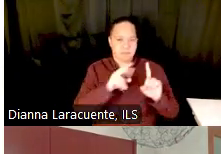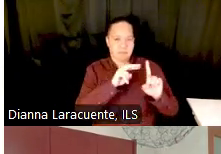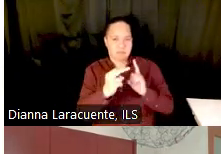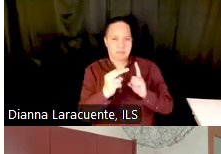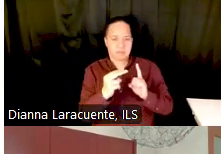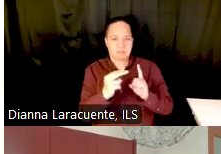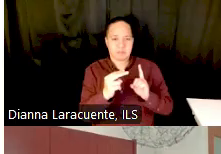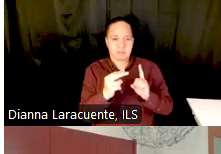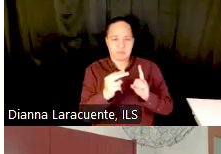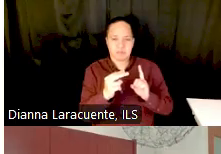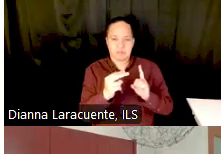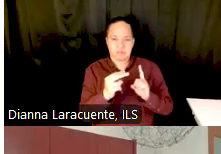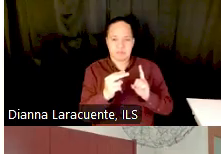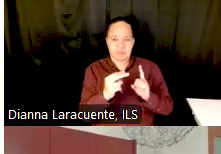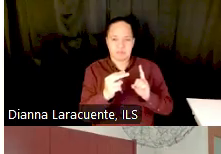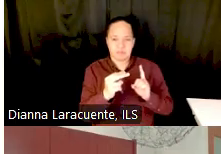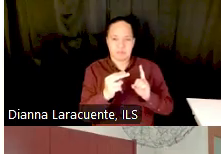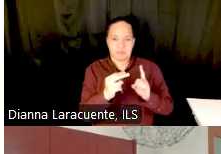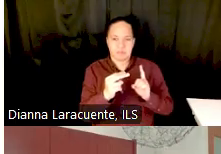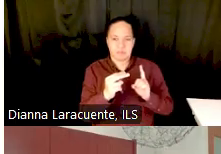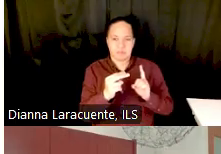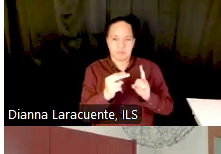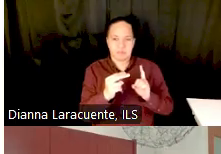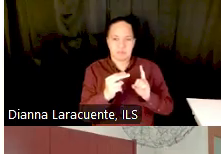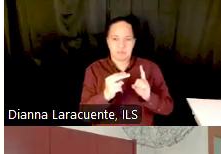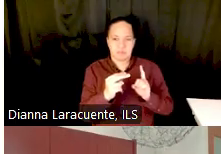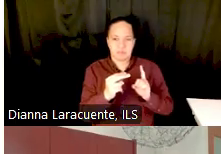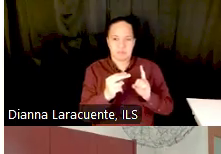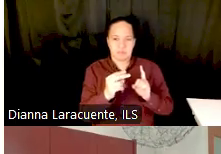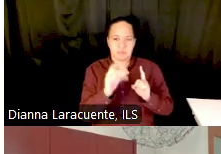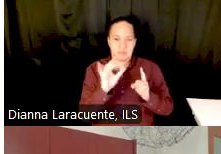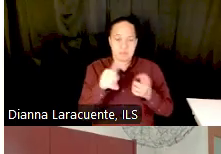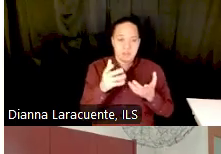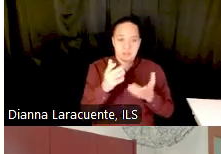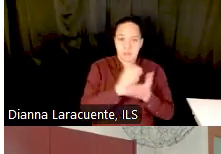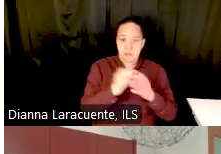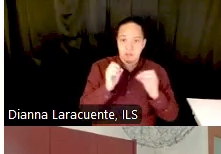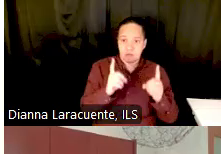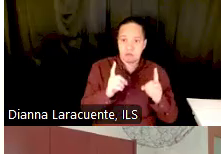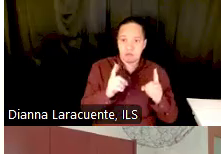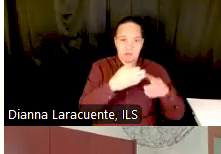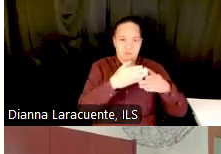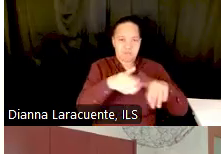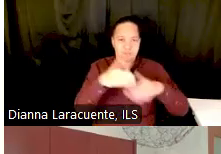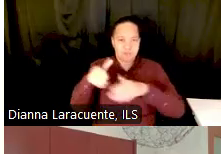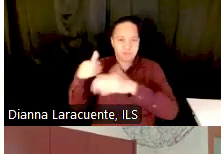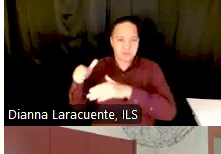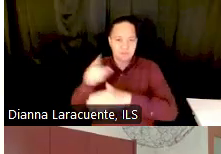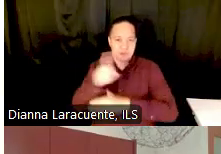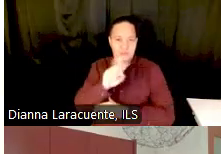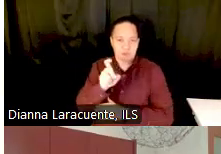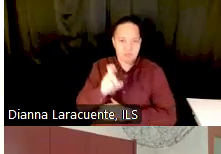de facilitar esta sesión educativa, pues lo he dividido por